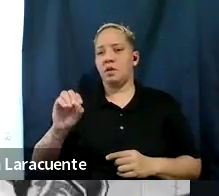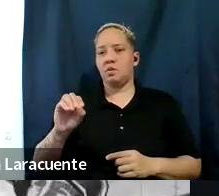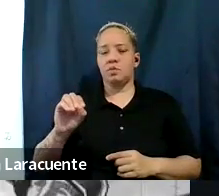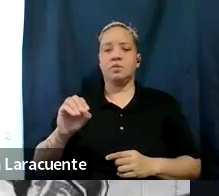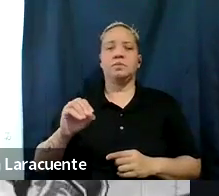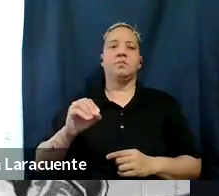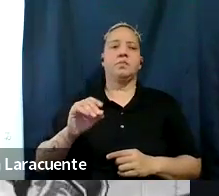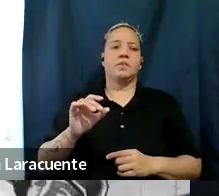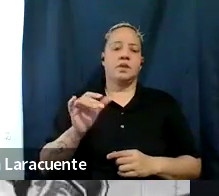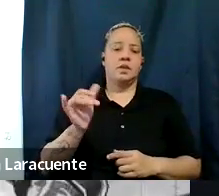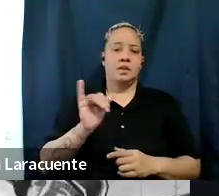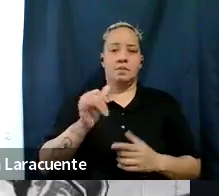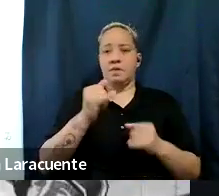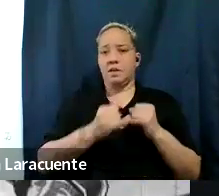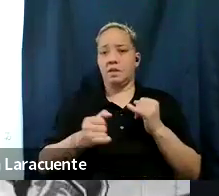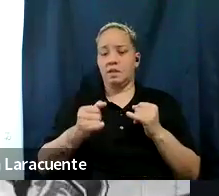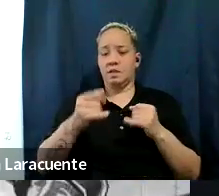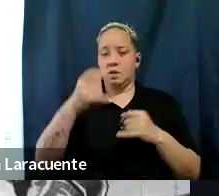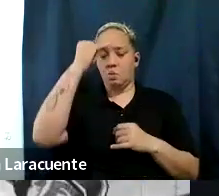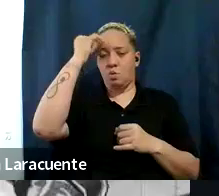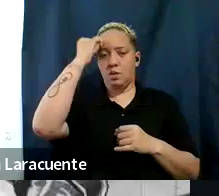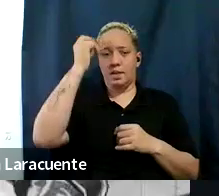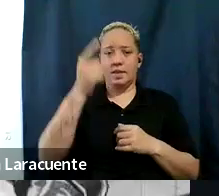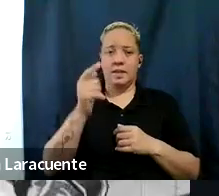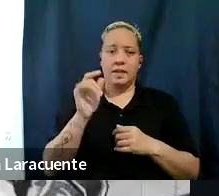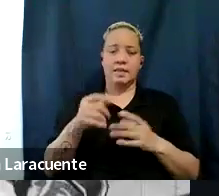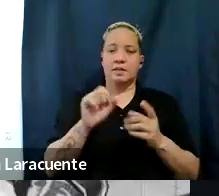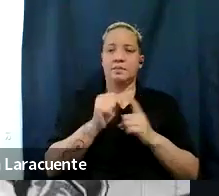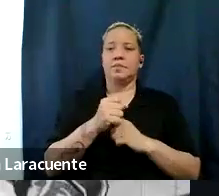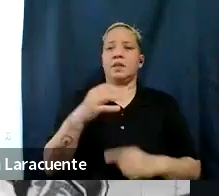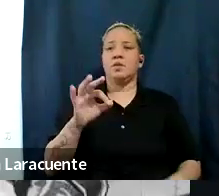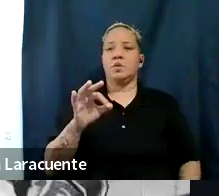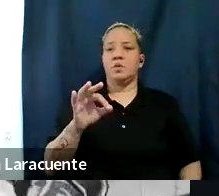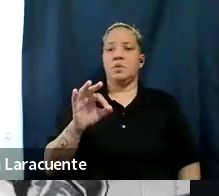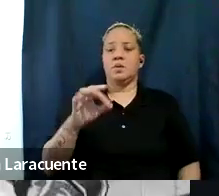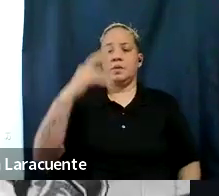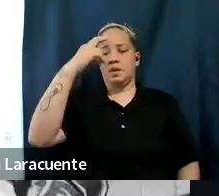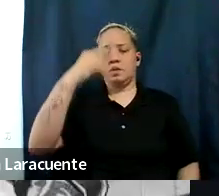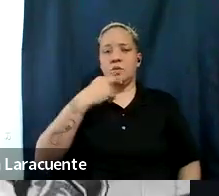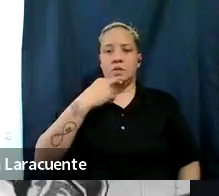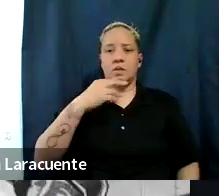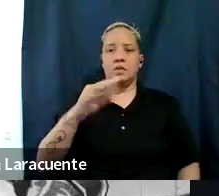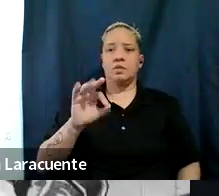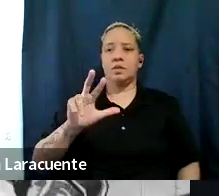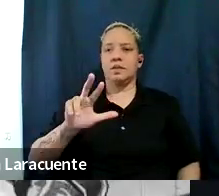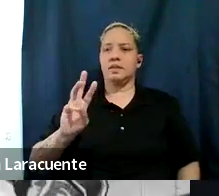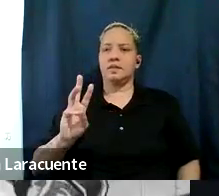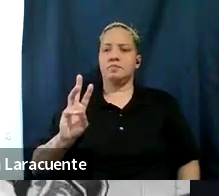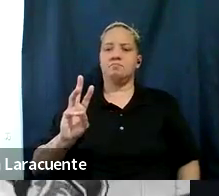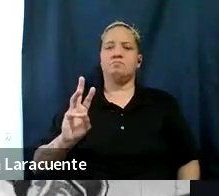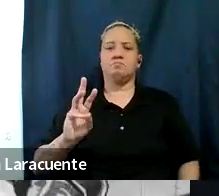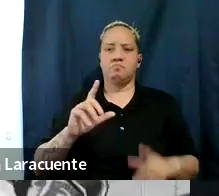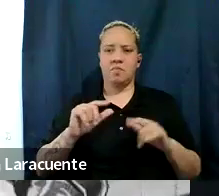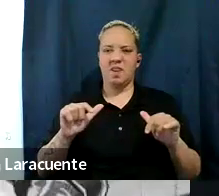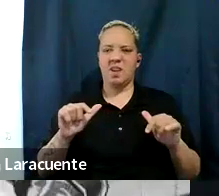ese manifiesto. El 19 de agosto de 1936, es decir, unas cuantas semanas